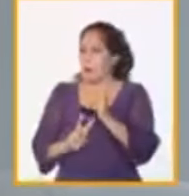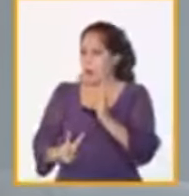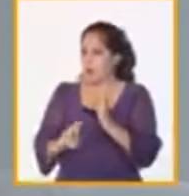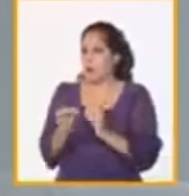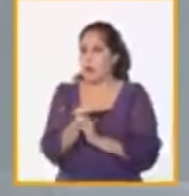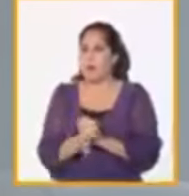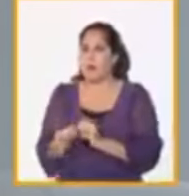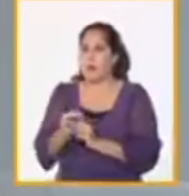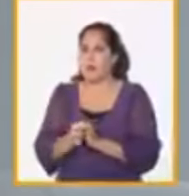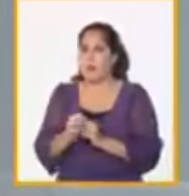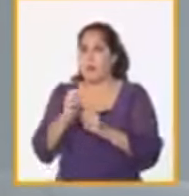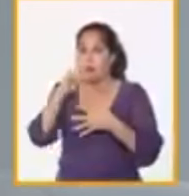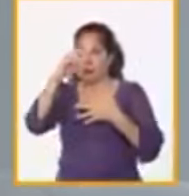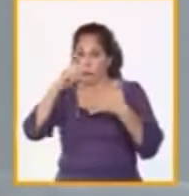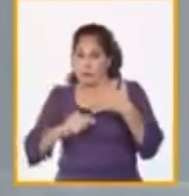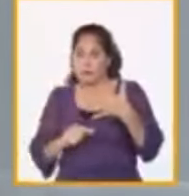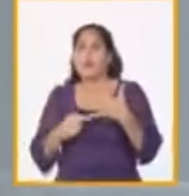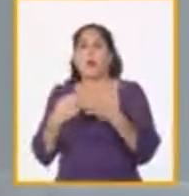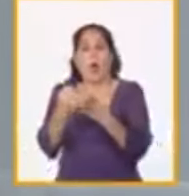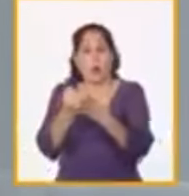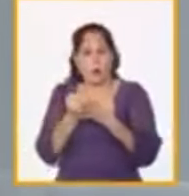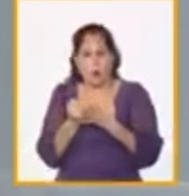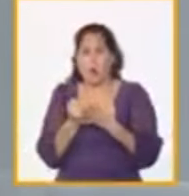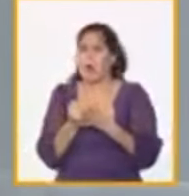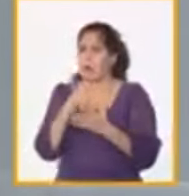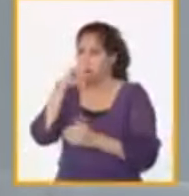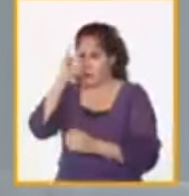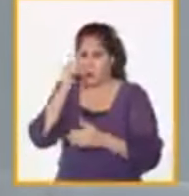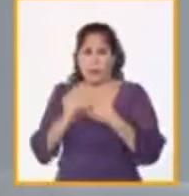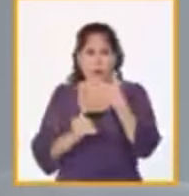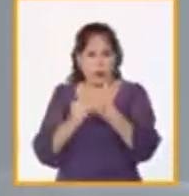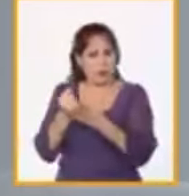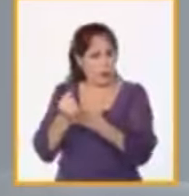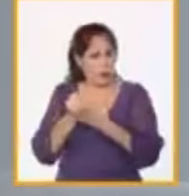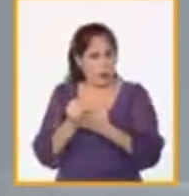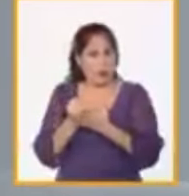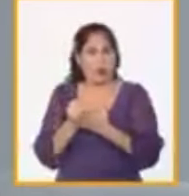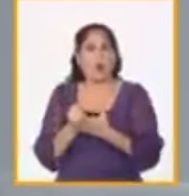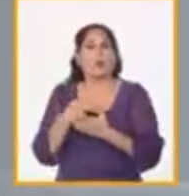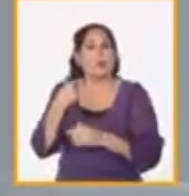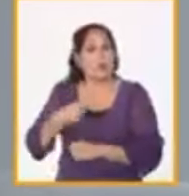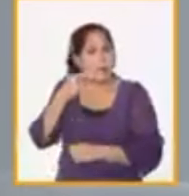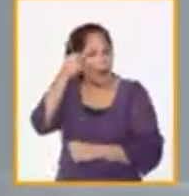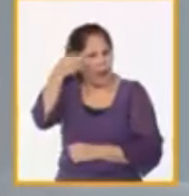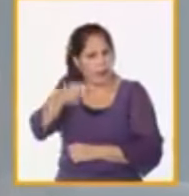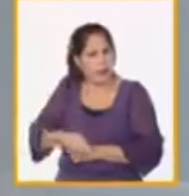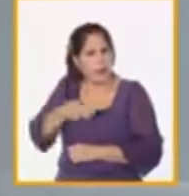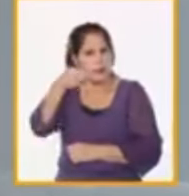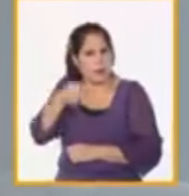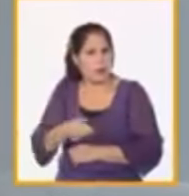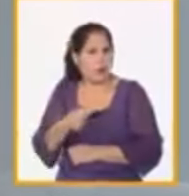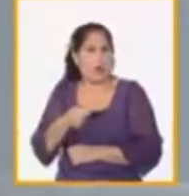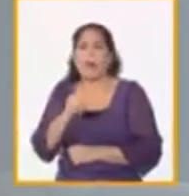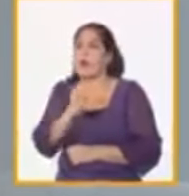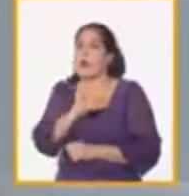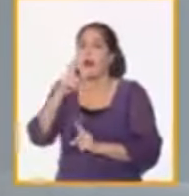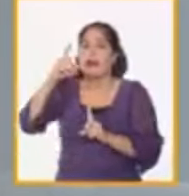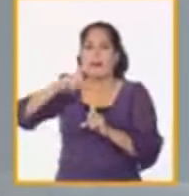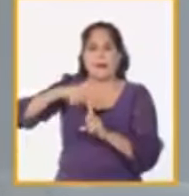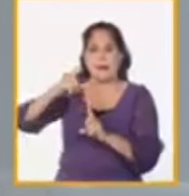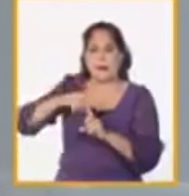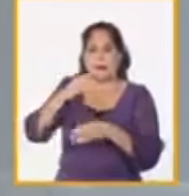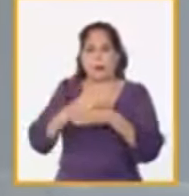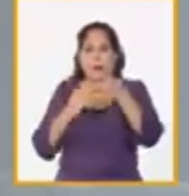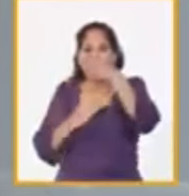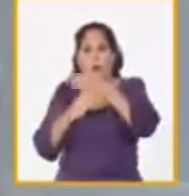los municipios, nos están acompañando y tomando decisiones a diaria. También el Sindicato de la